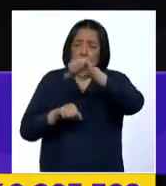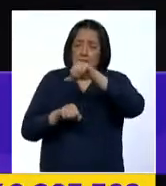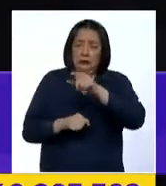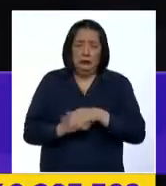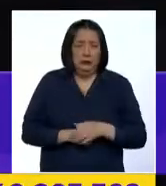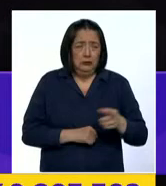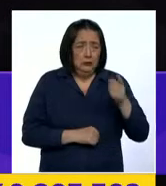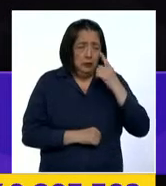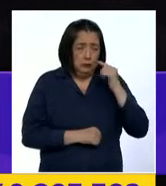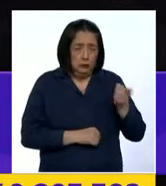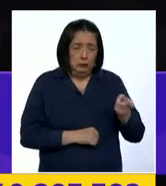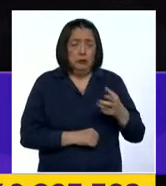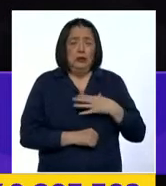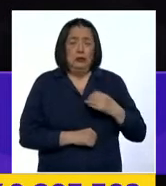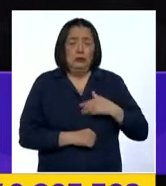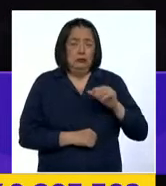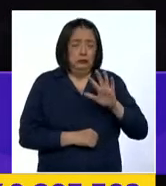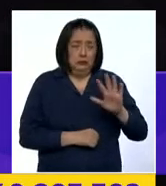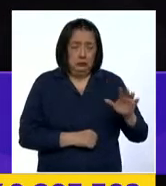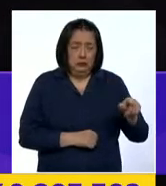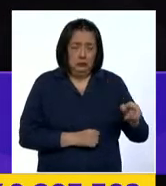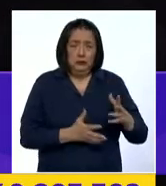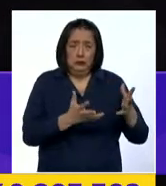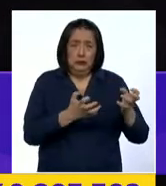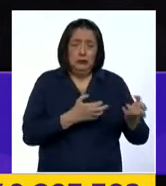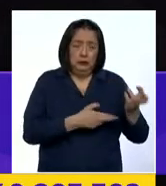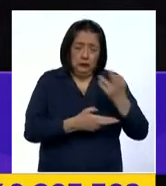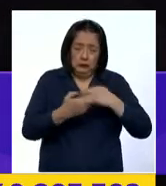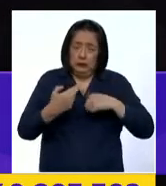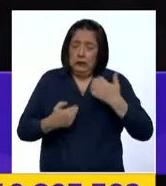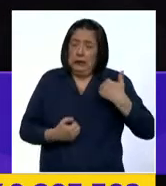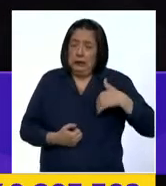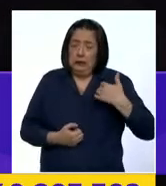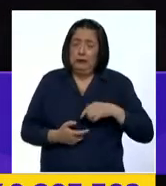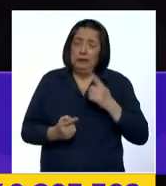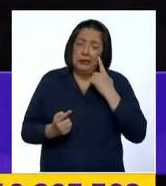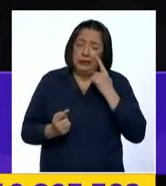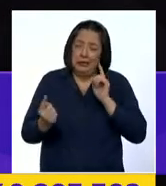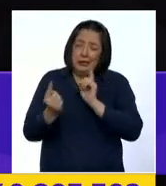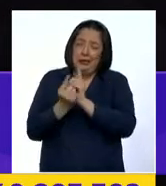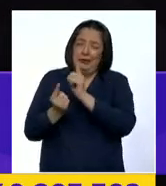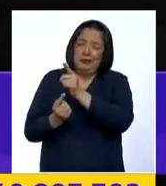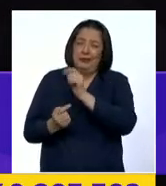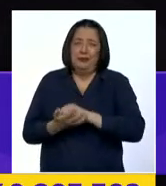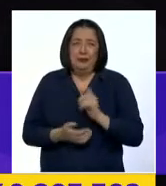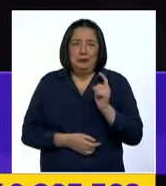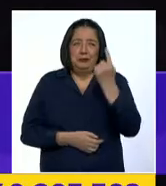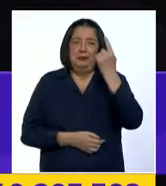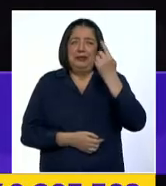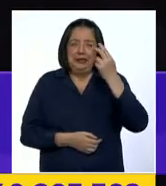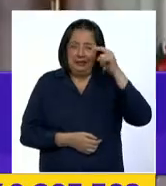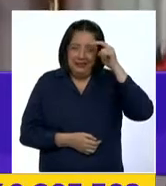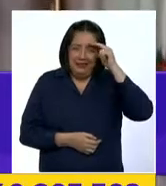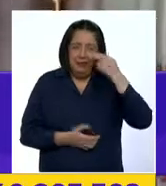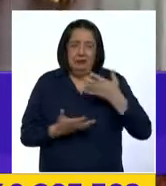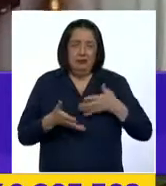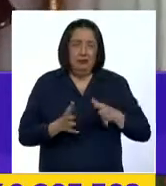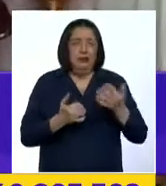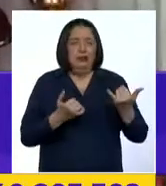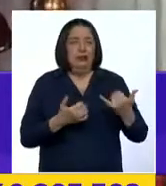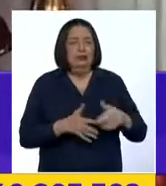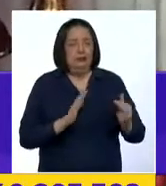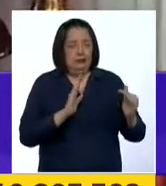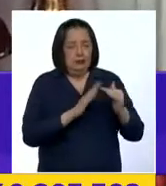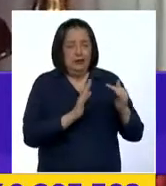El hombre de 55 años, que tenía proyectado regresar a Argentina para conocer a su primer nieto recién nacido, es velado en el